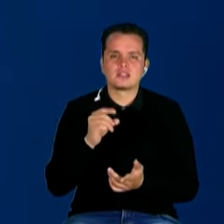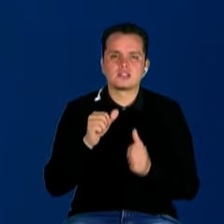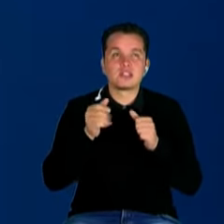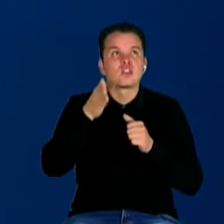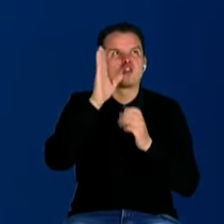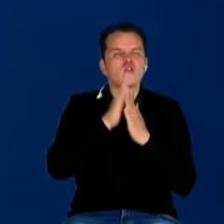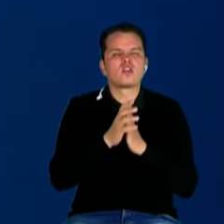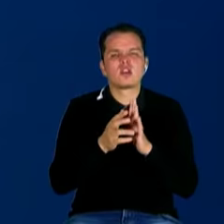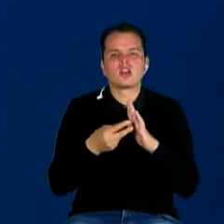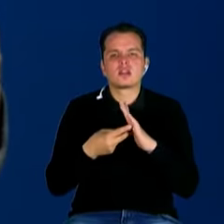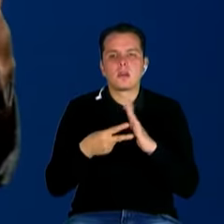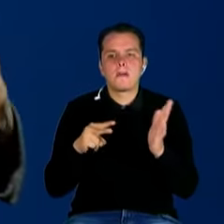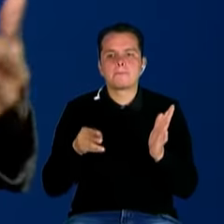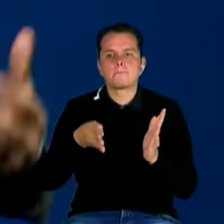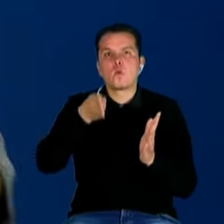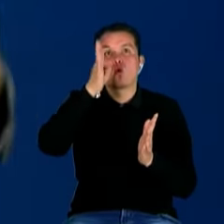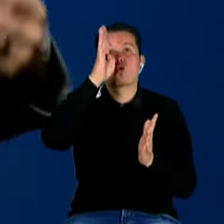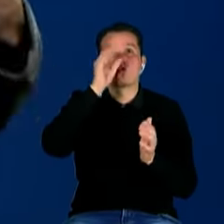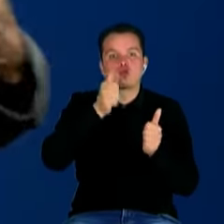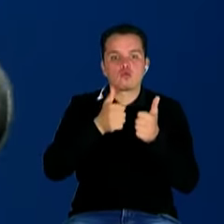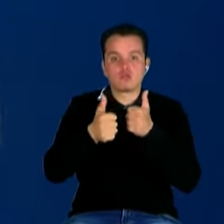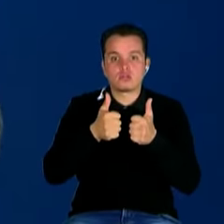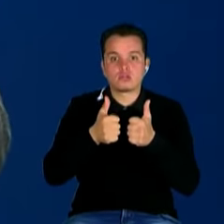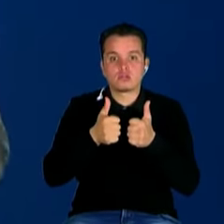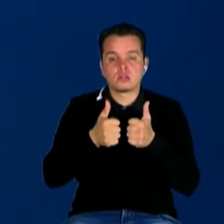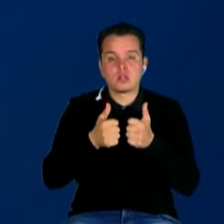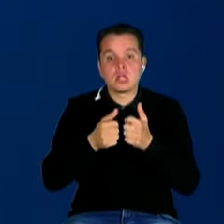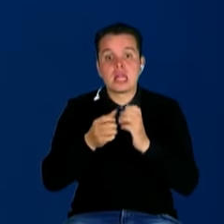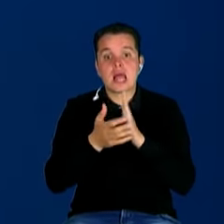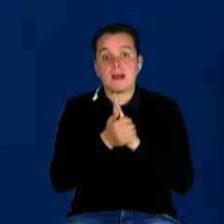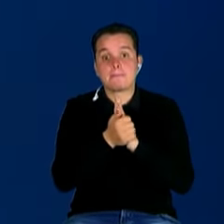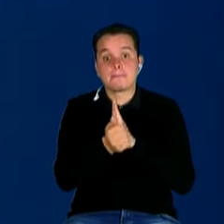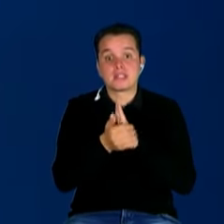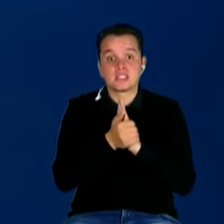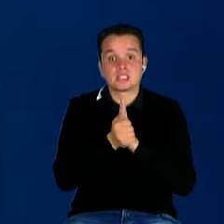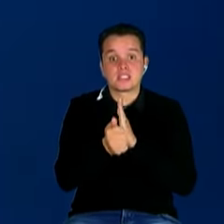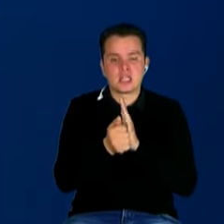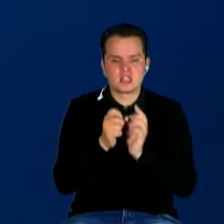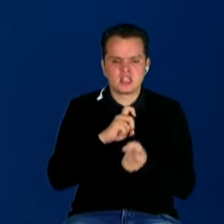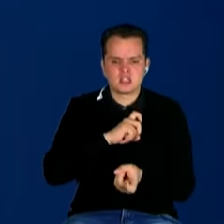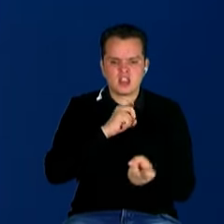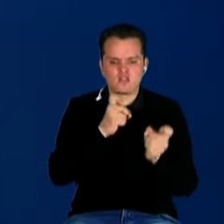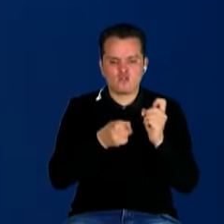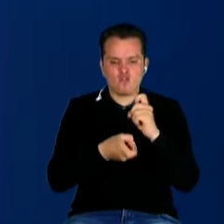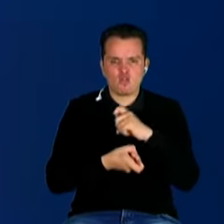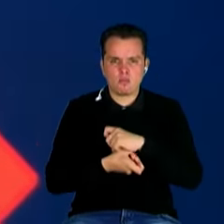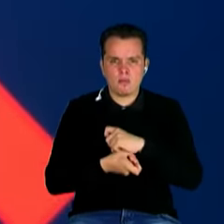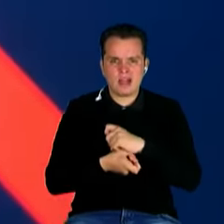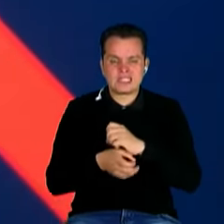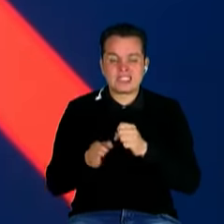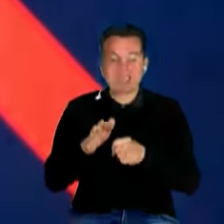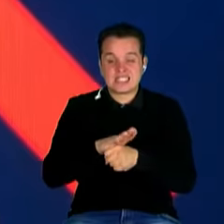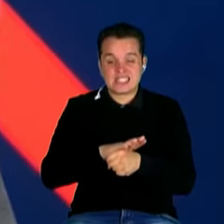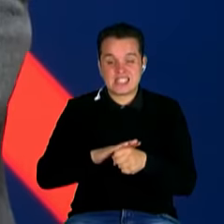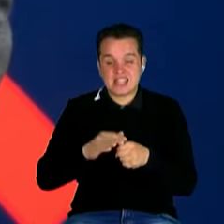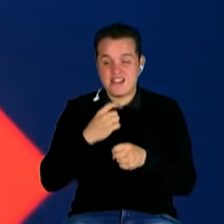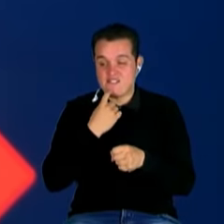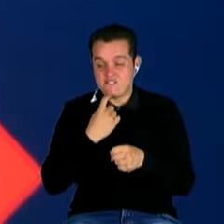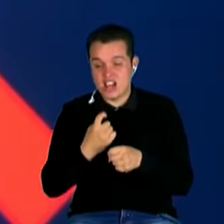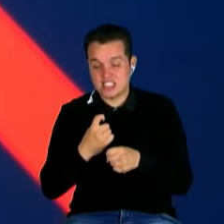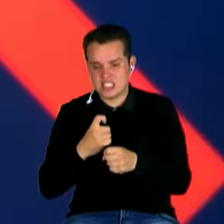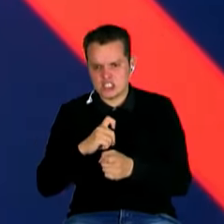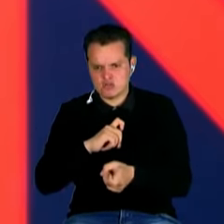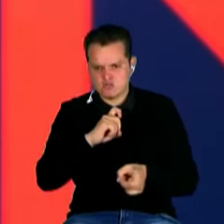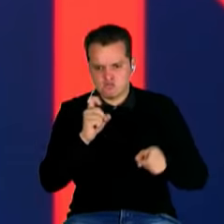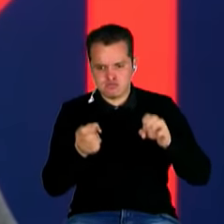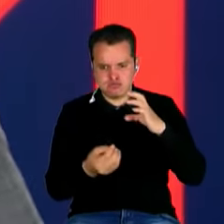¿O qué traduce la bondad de Dios? Que la capacidad que tiene Dios de transformar aún los momentos difíciles y